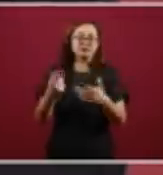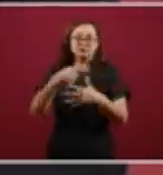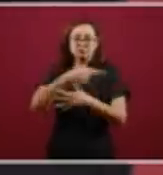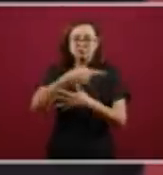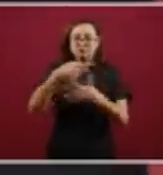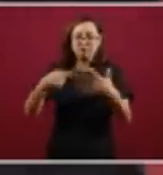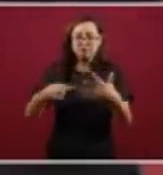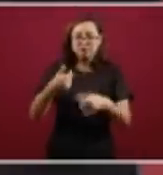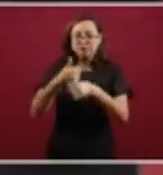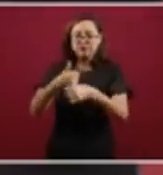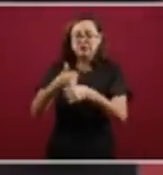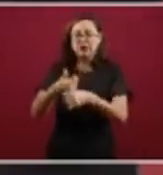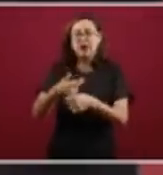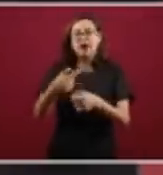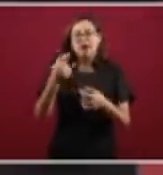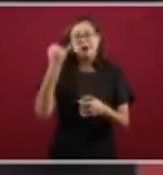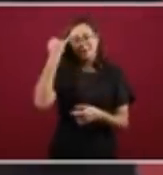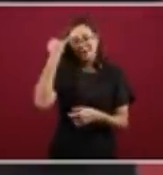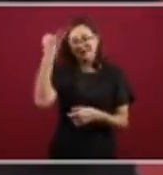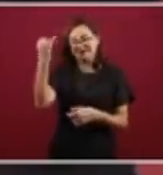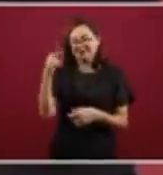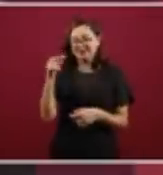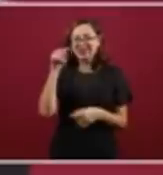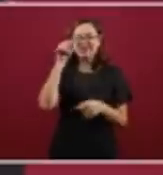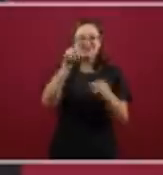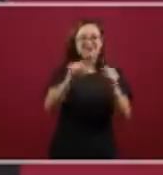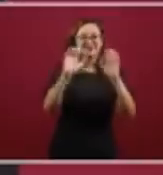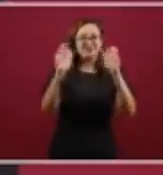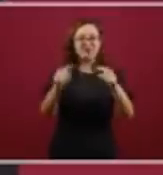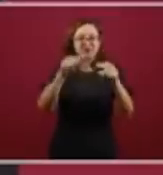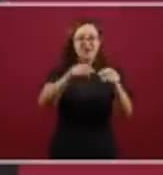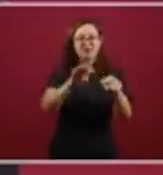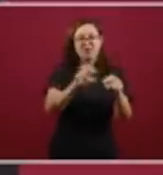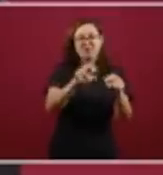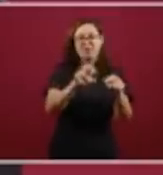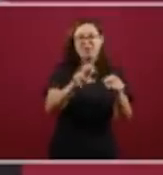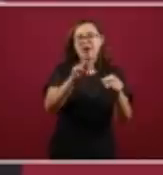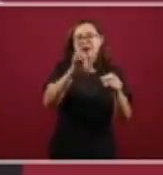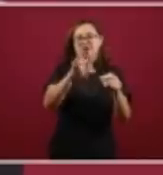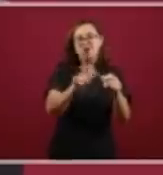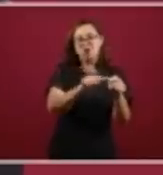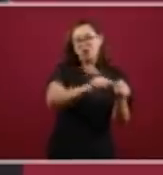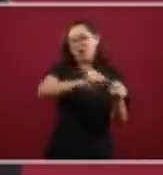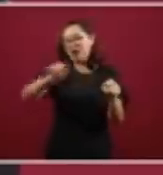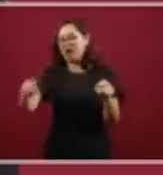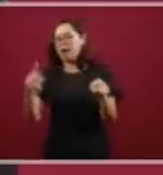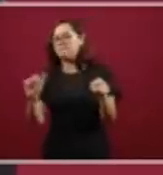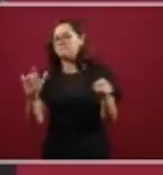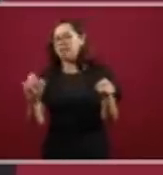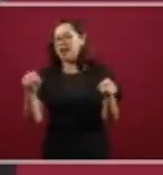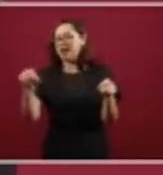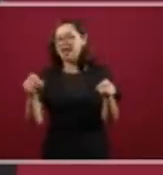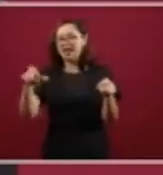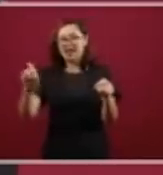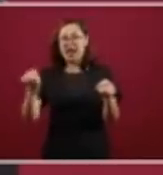de benemérito a Palenque, que es donde hay bancos,